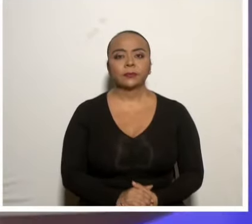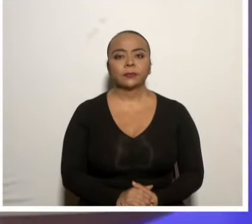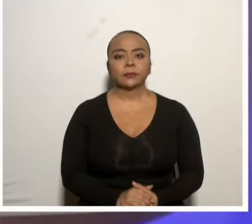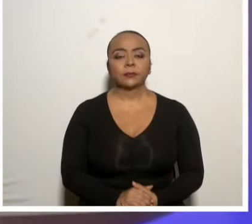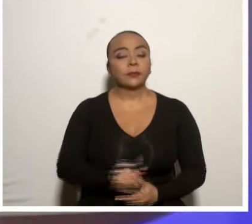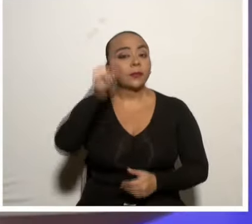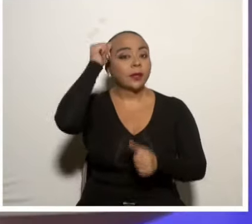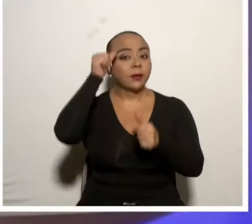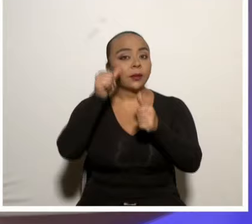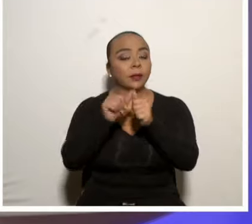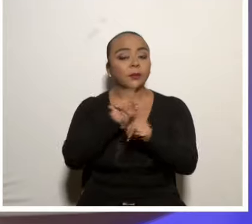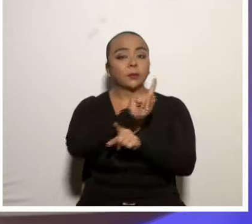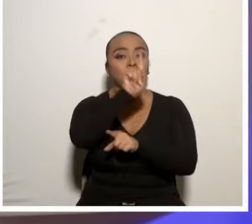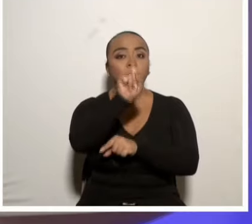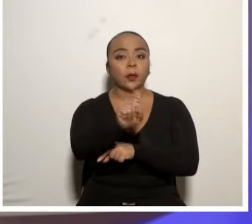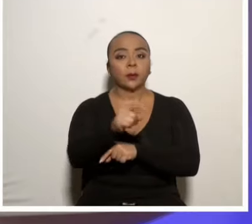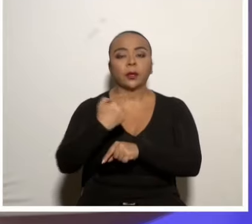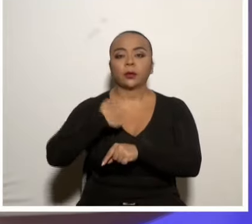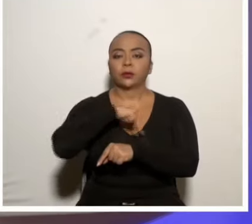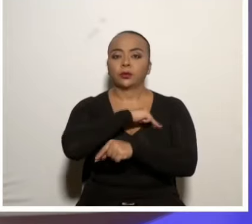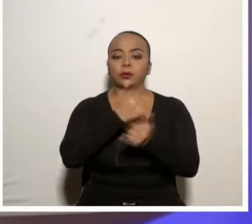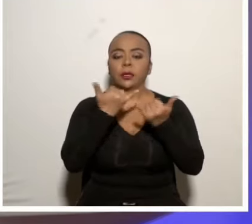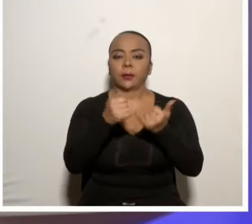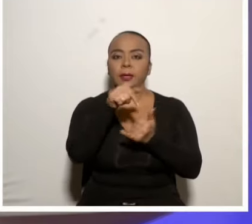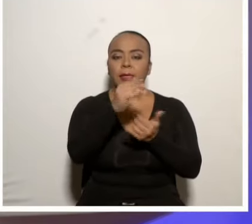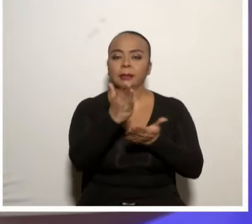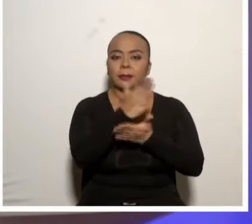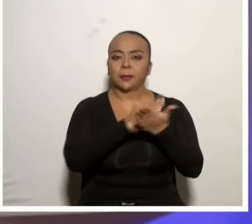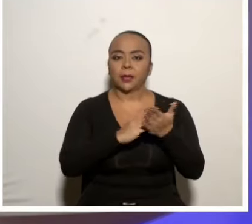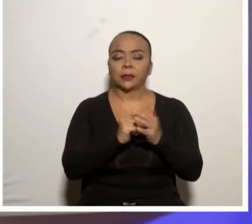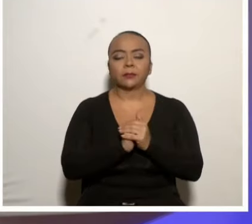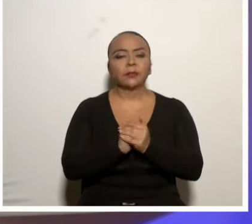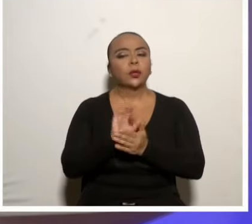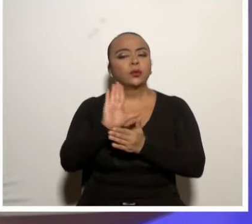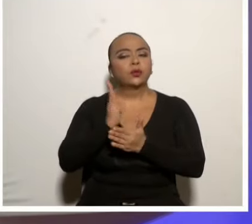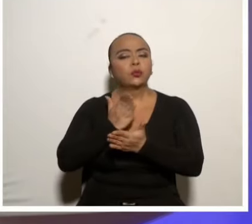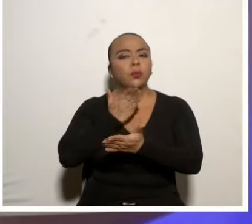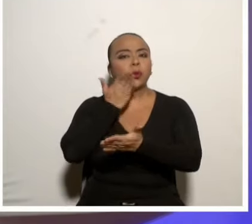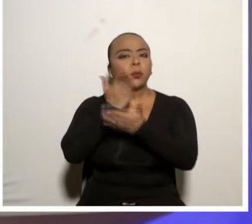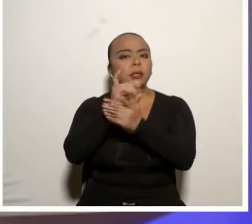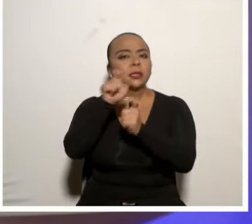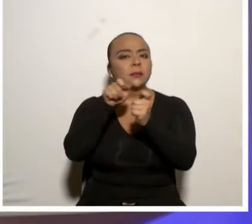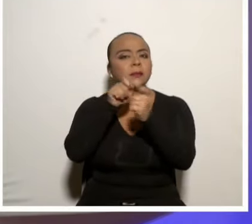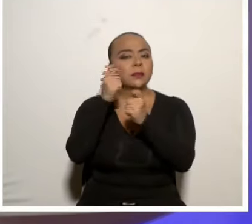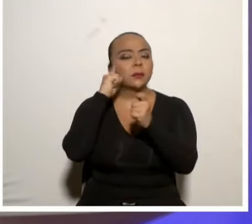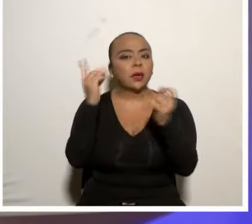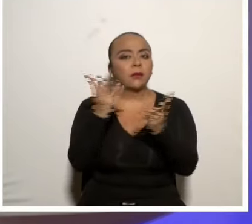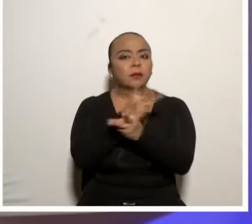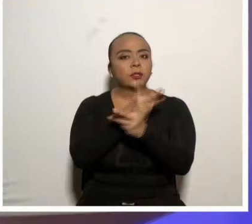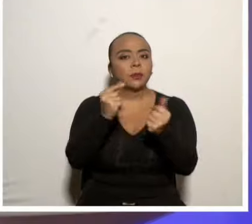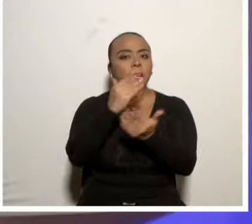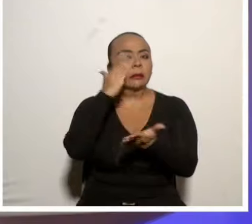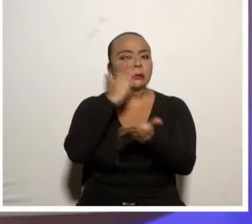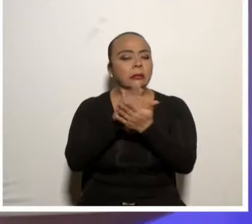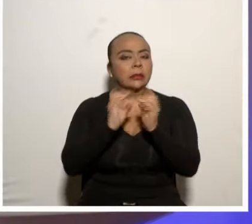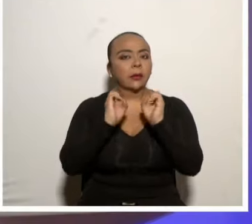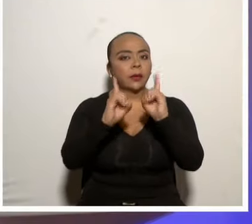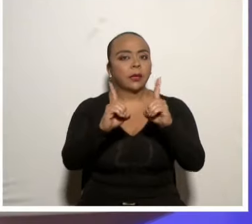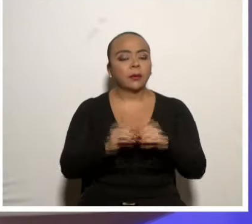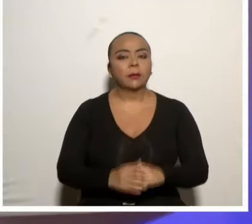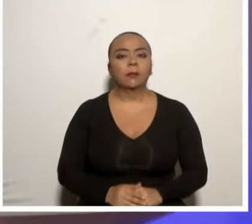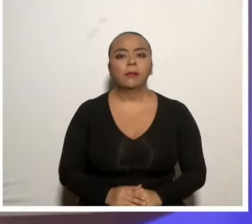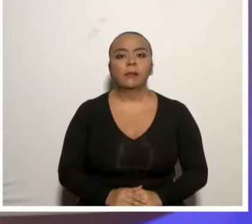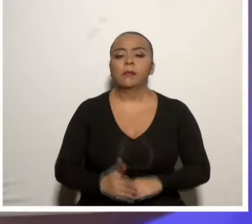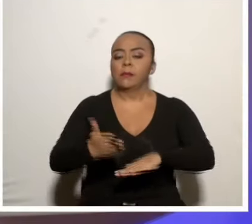Les recordamos la pregunta que estábamos en este segmento. ¿Cuáles son sus propuestas concretas para resolver el apagón